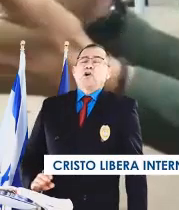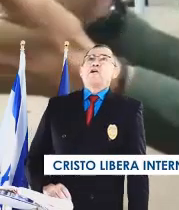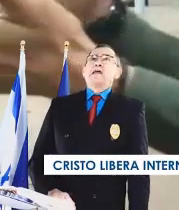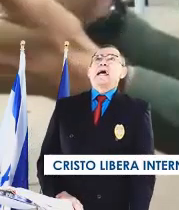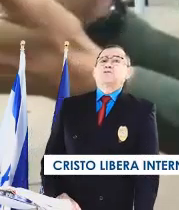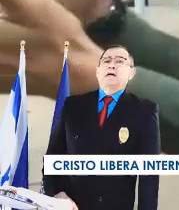Gloria